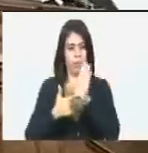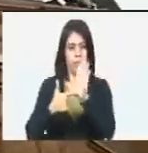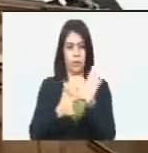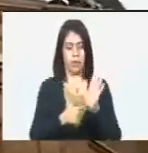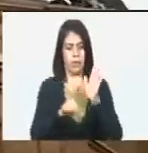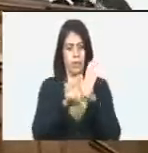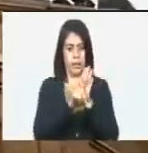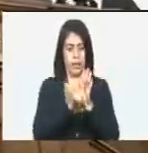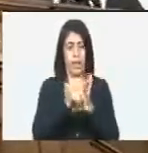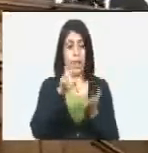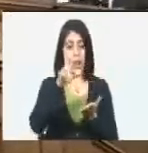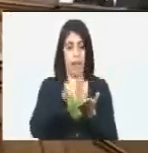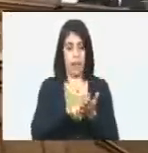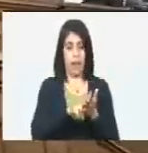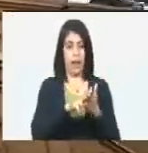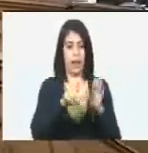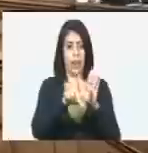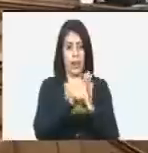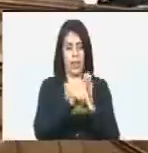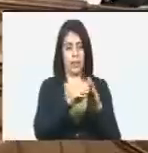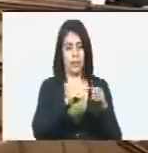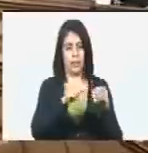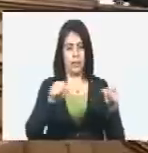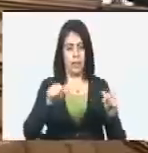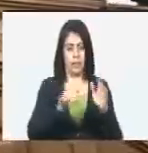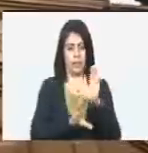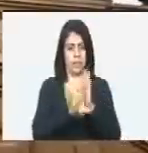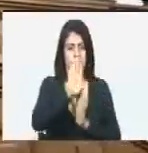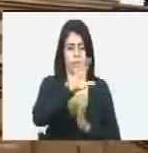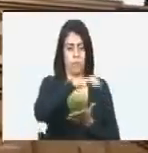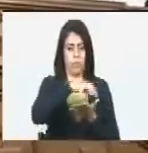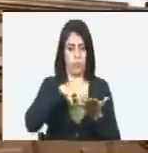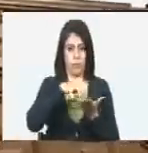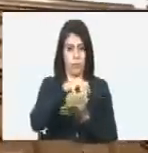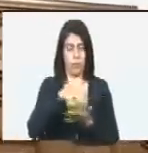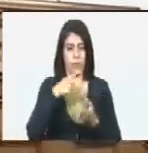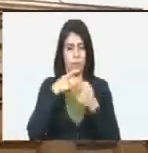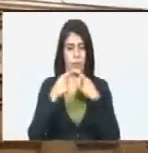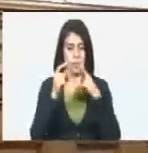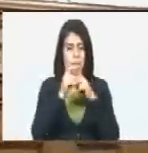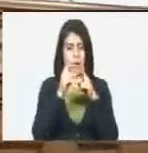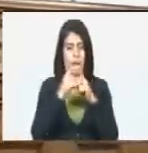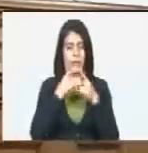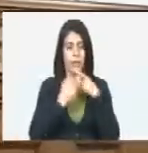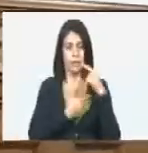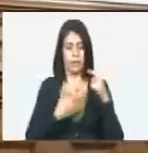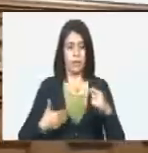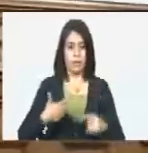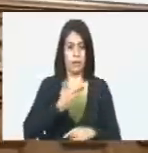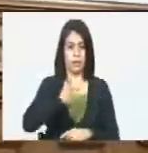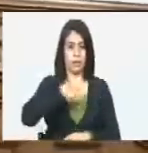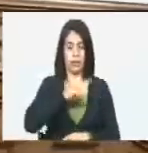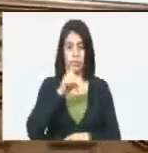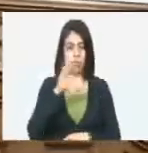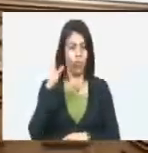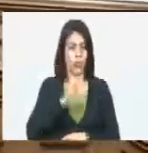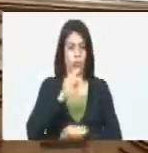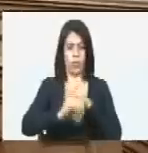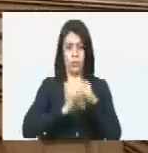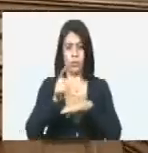tierra y desarrollo agrario. Recuerdo aquella expresión del presidente. Nosotros no vinimos a hacer un gobierno